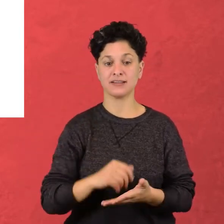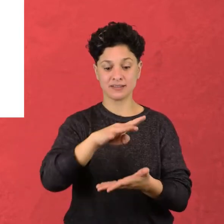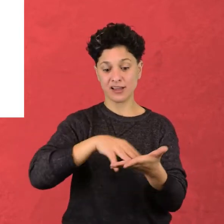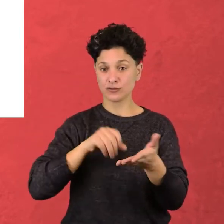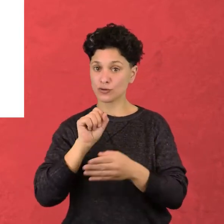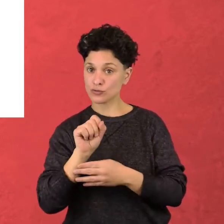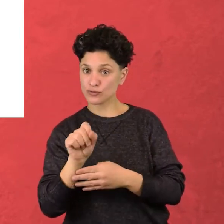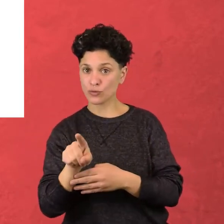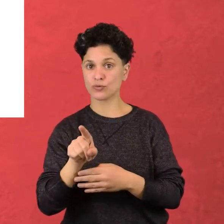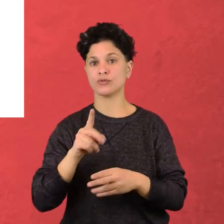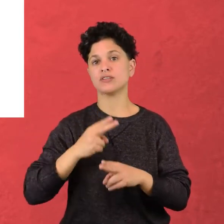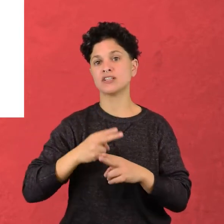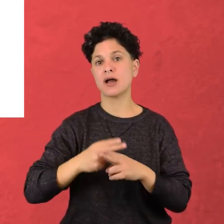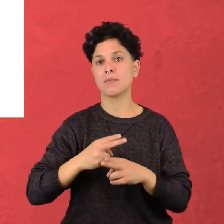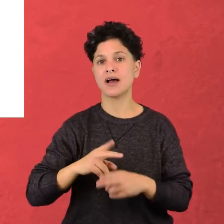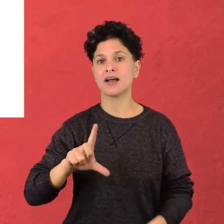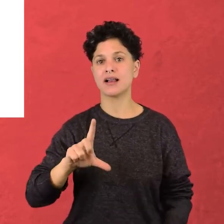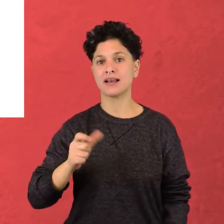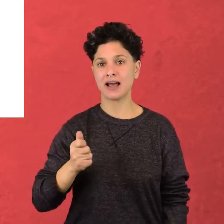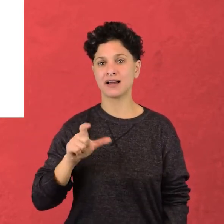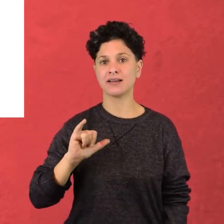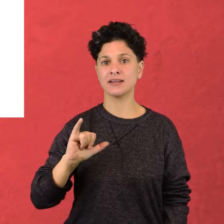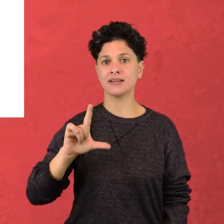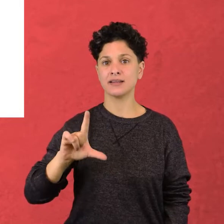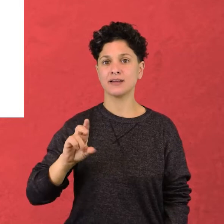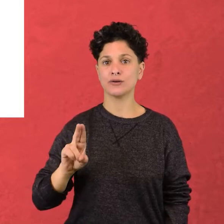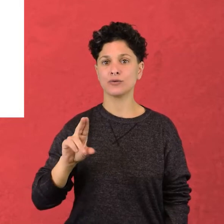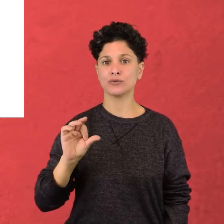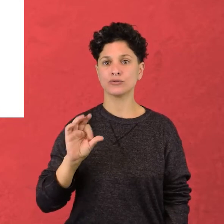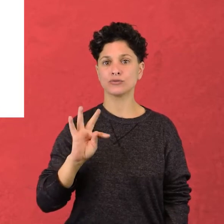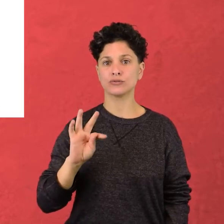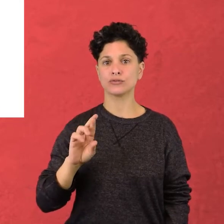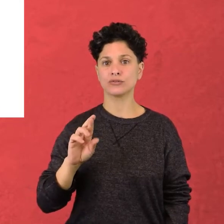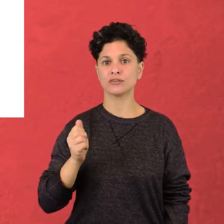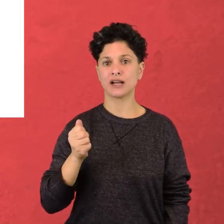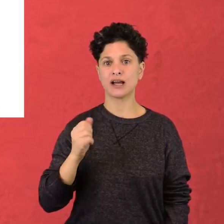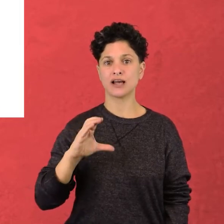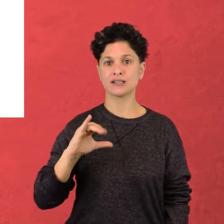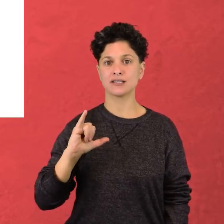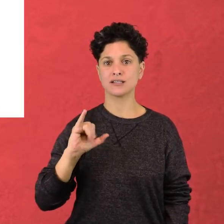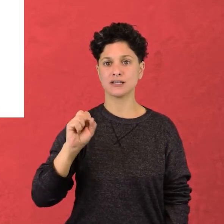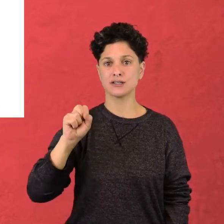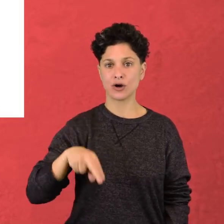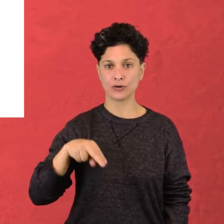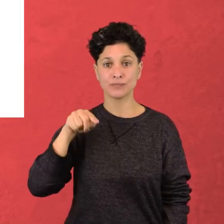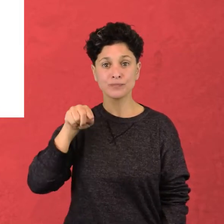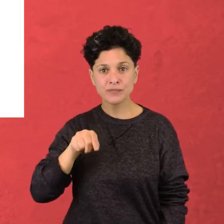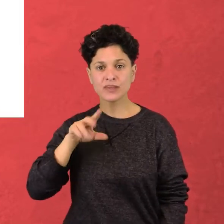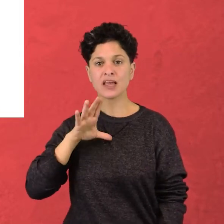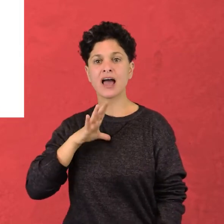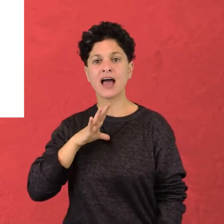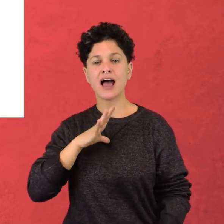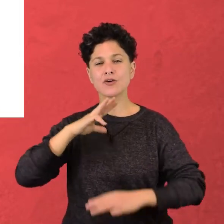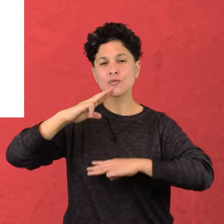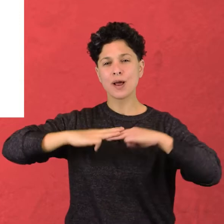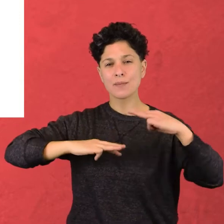estaba encaminado el texto de Kant, que es la Ilustración, y sobre todo en esa